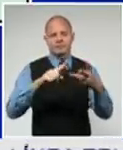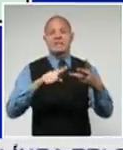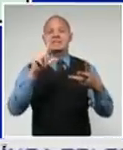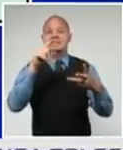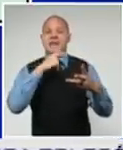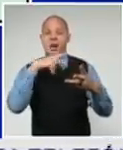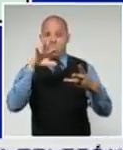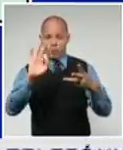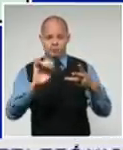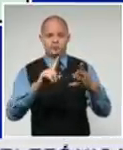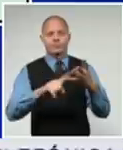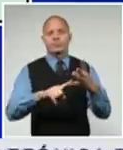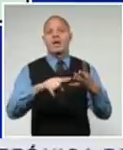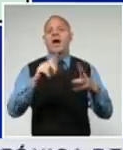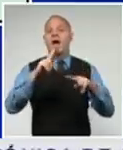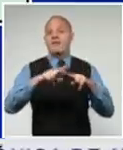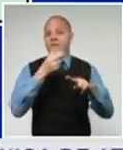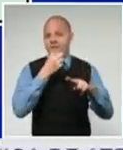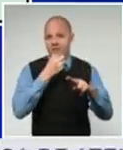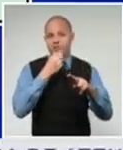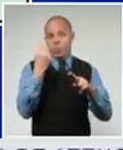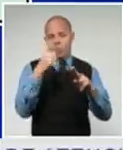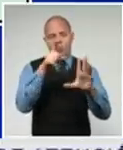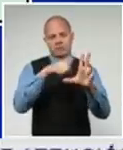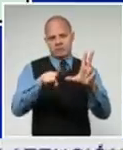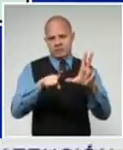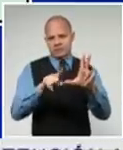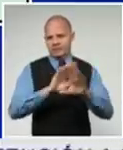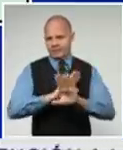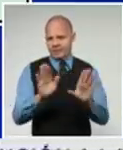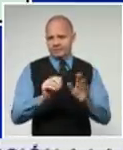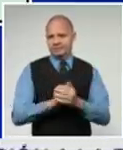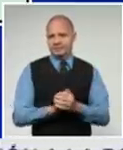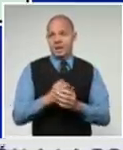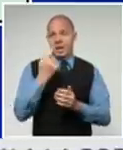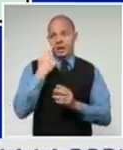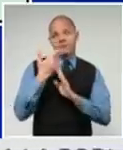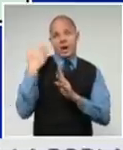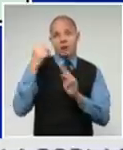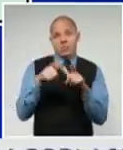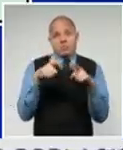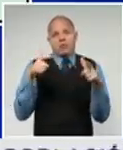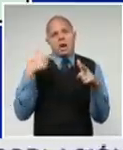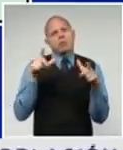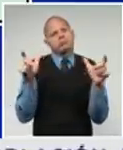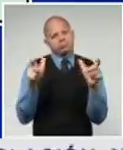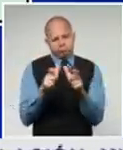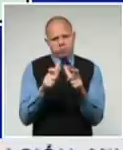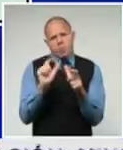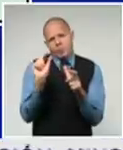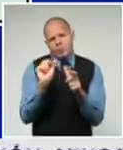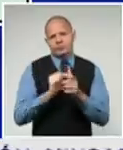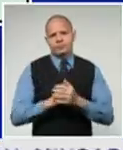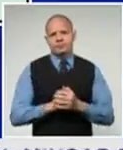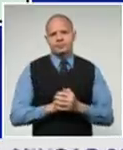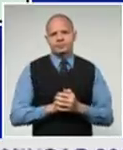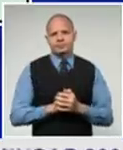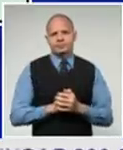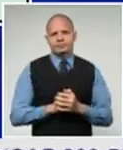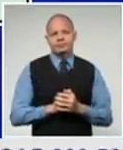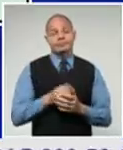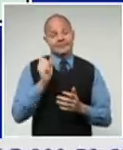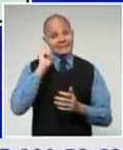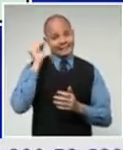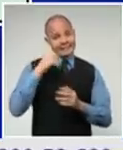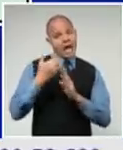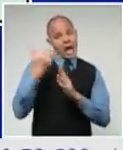uno en Regla. Reitero, una disminución en comparación con la situación que